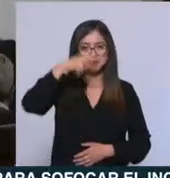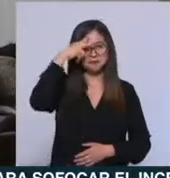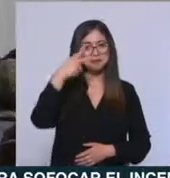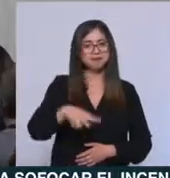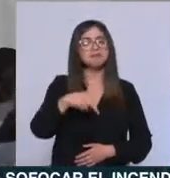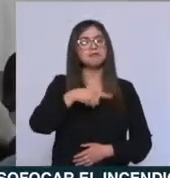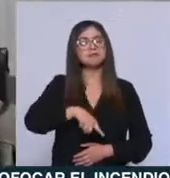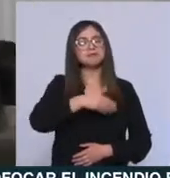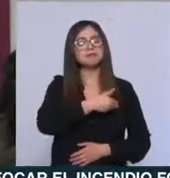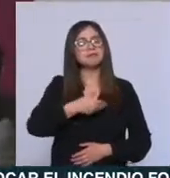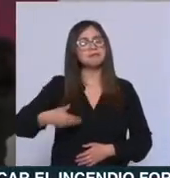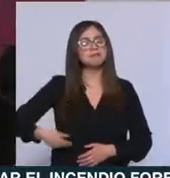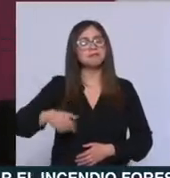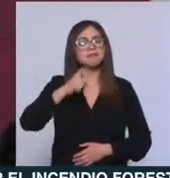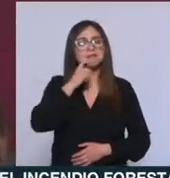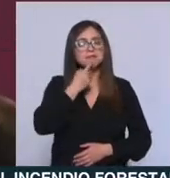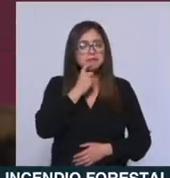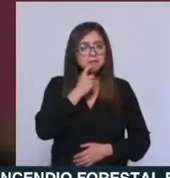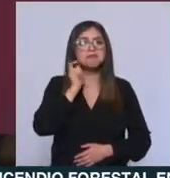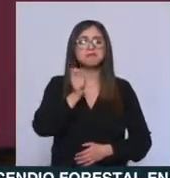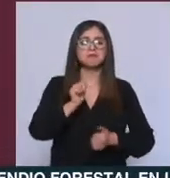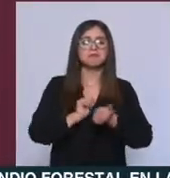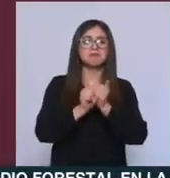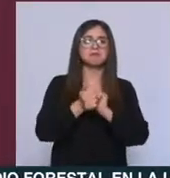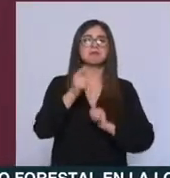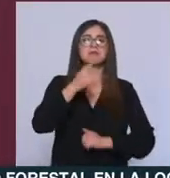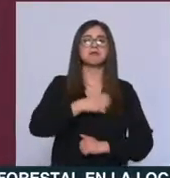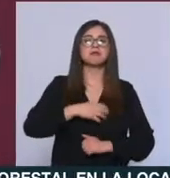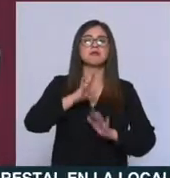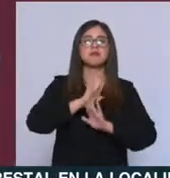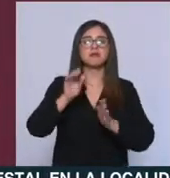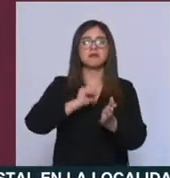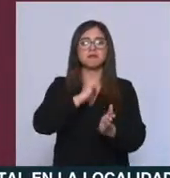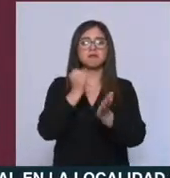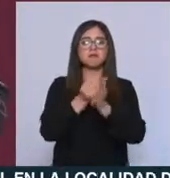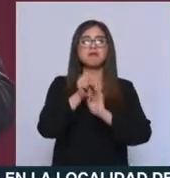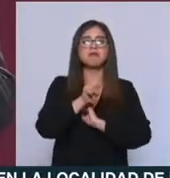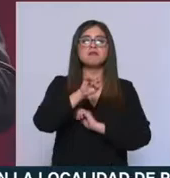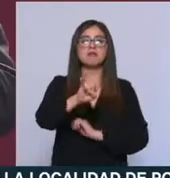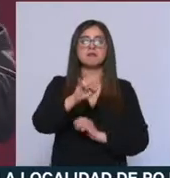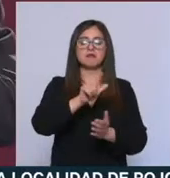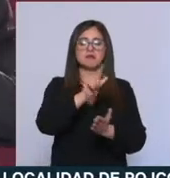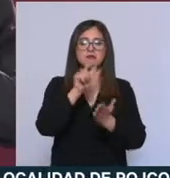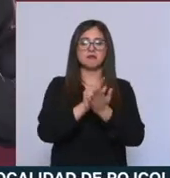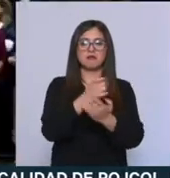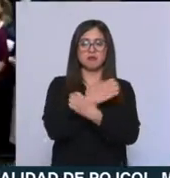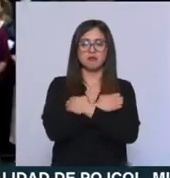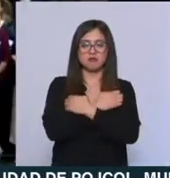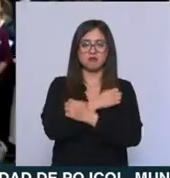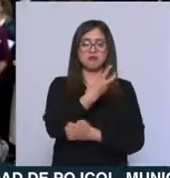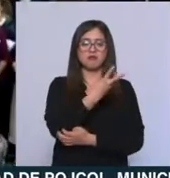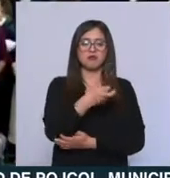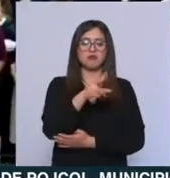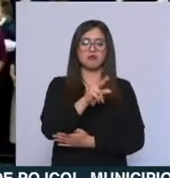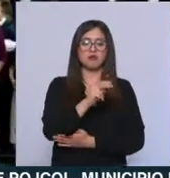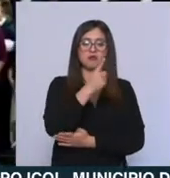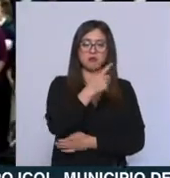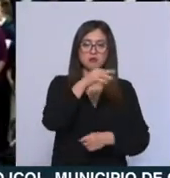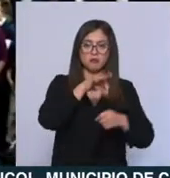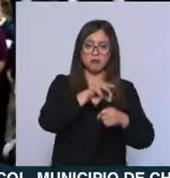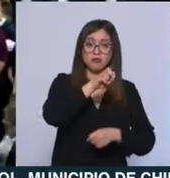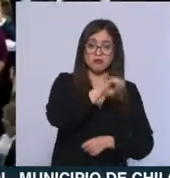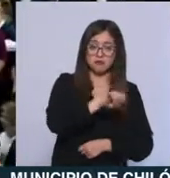Andrés Manuel López Obrador, celebró la aprobación de la reforma educativa en la Cámara de Diputados con 381 votos a